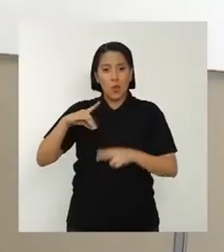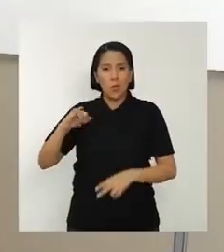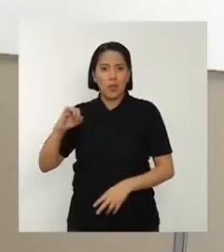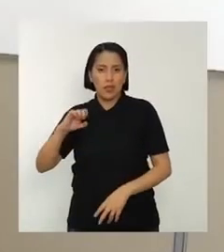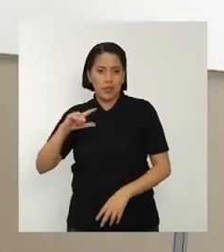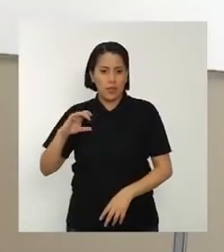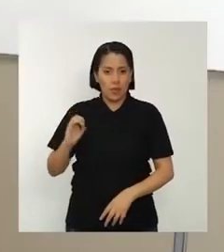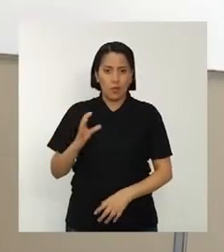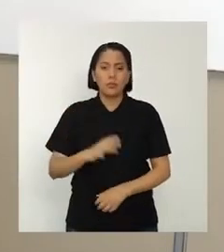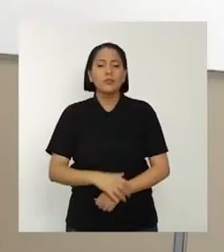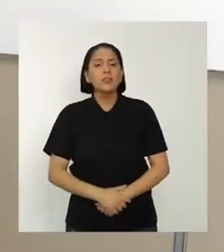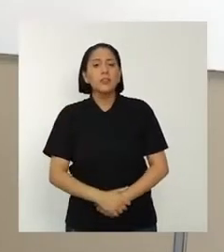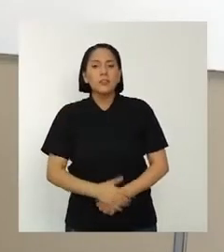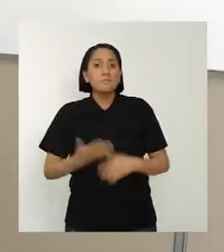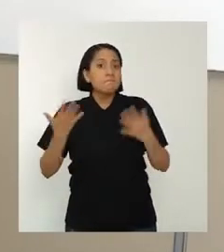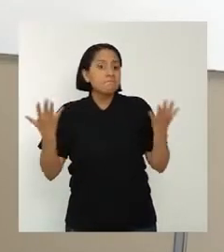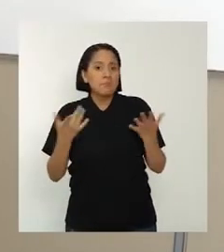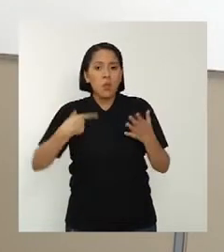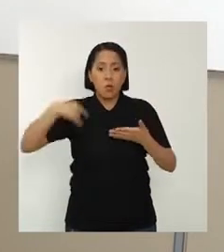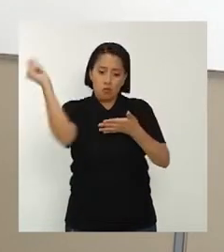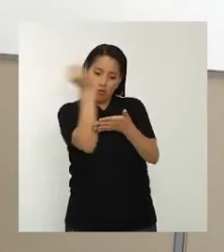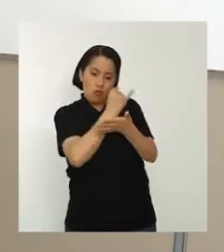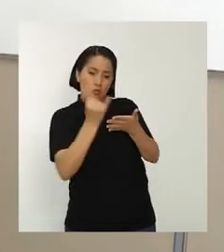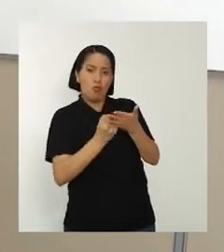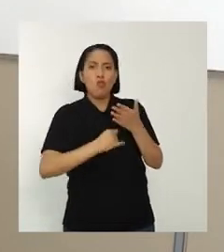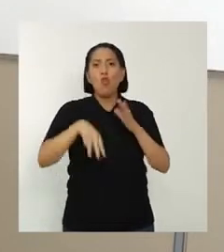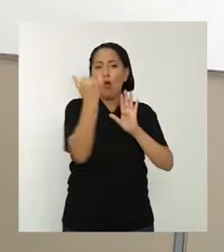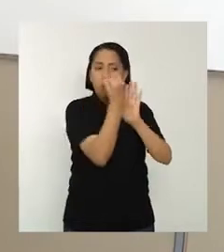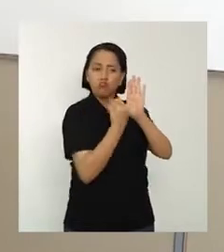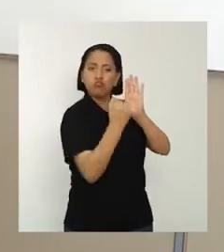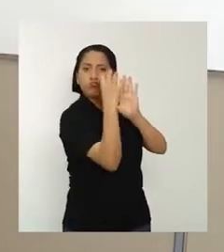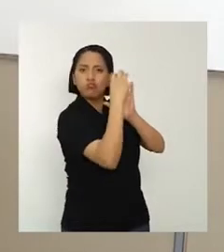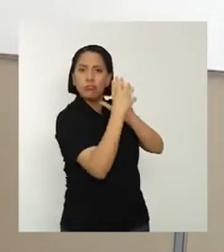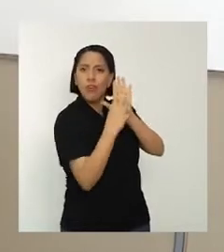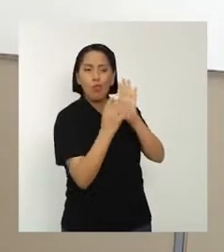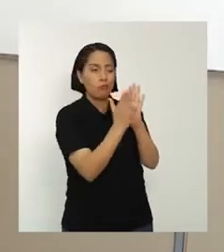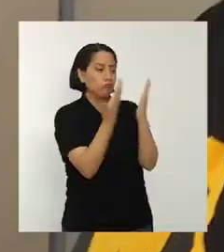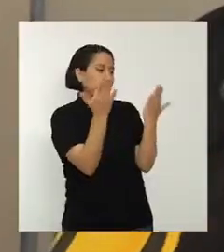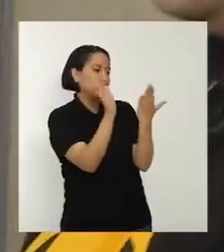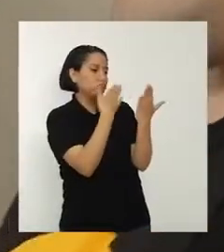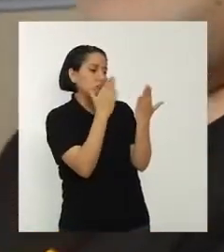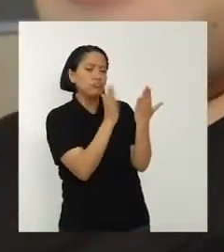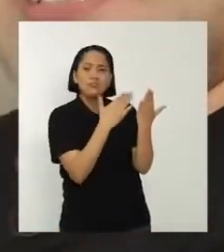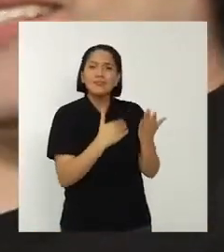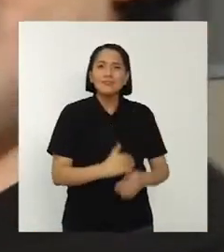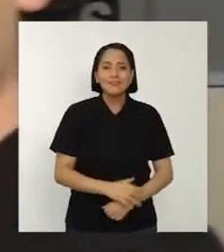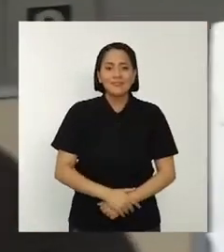Mi nombre es Diego Lortey y soy dibujante de cómics.